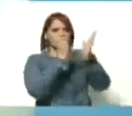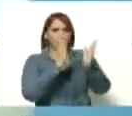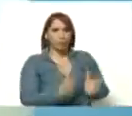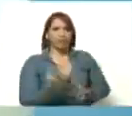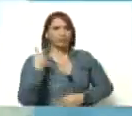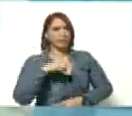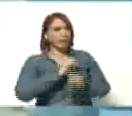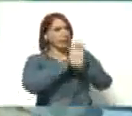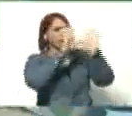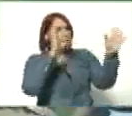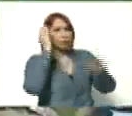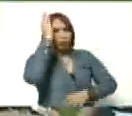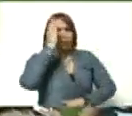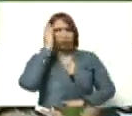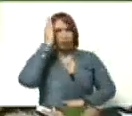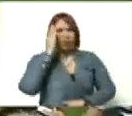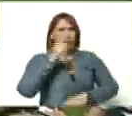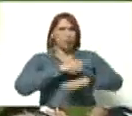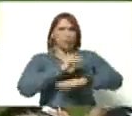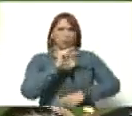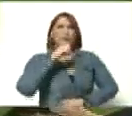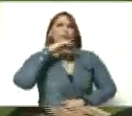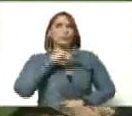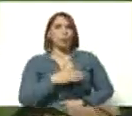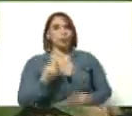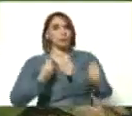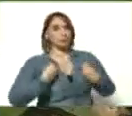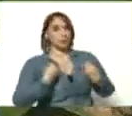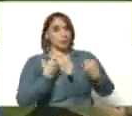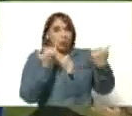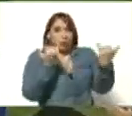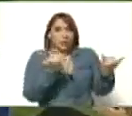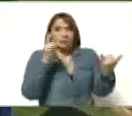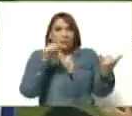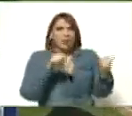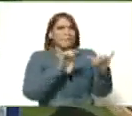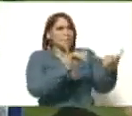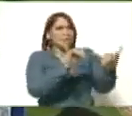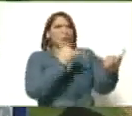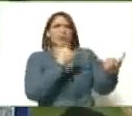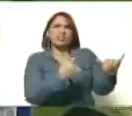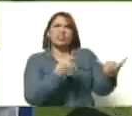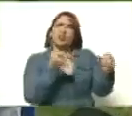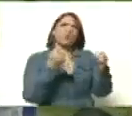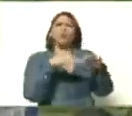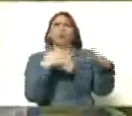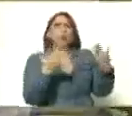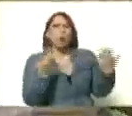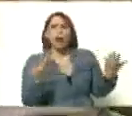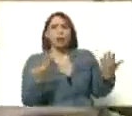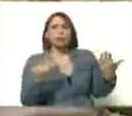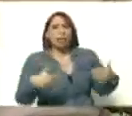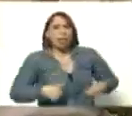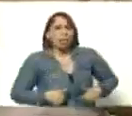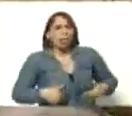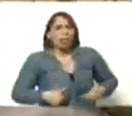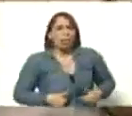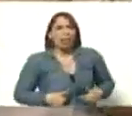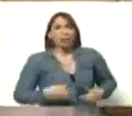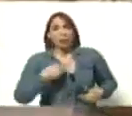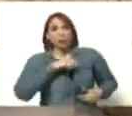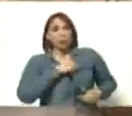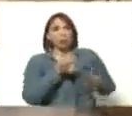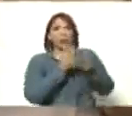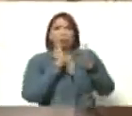clara conciencia del momento histórico que están viviendo. Y usted lo decía, ¿cuántos nos costó a nosotros estudiar,